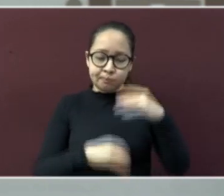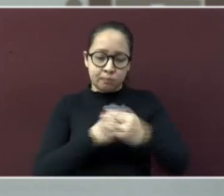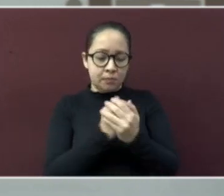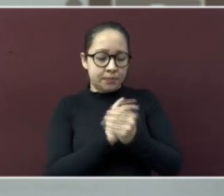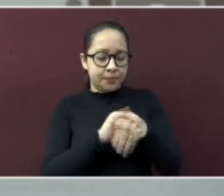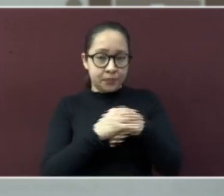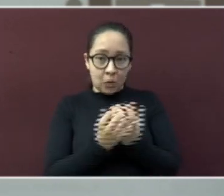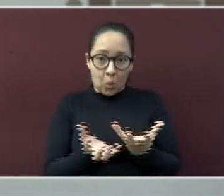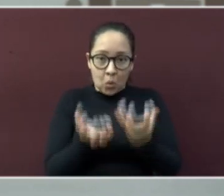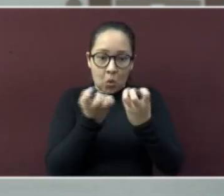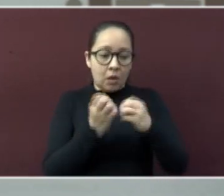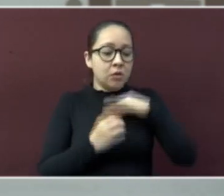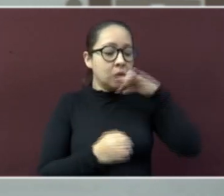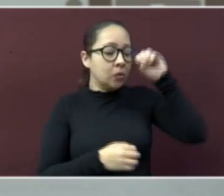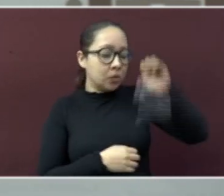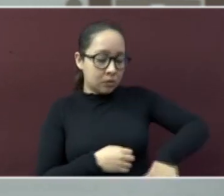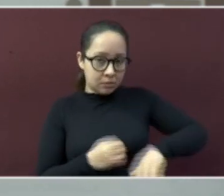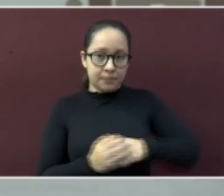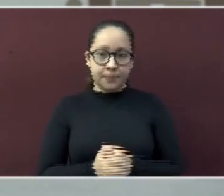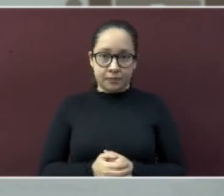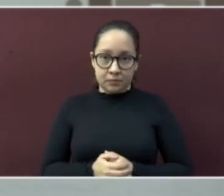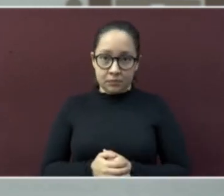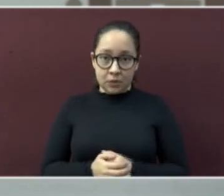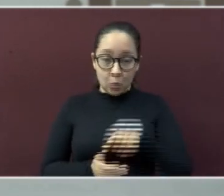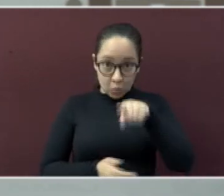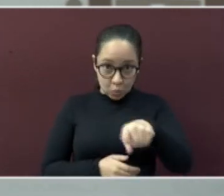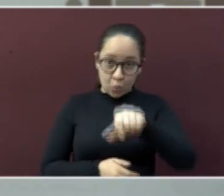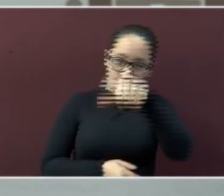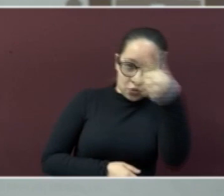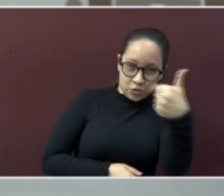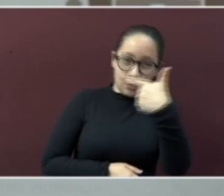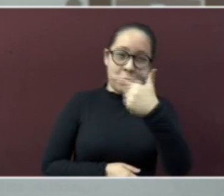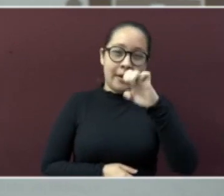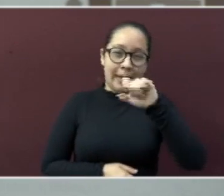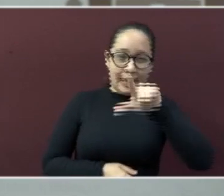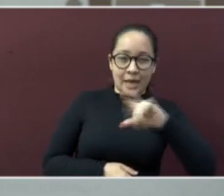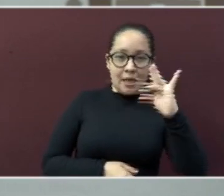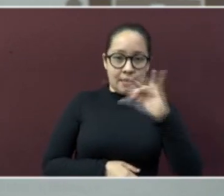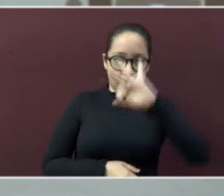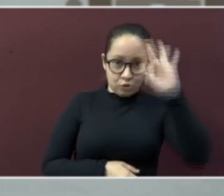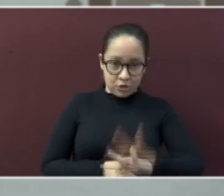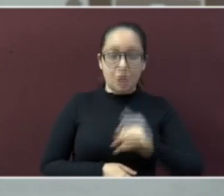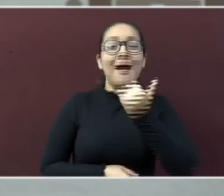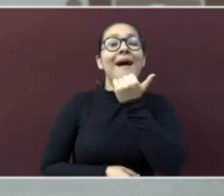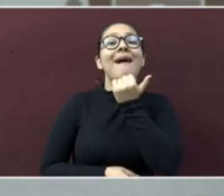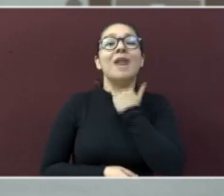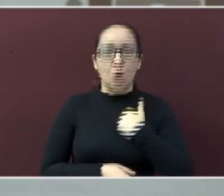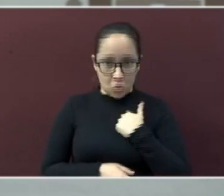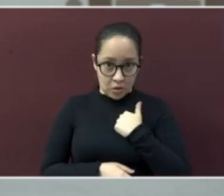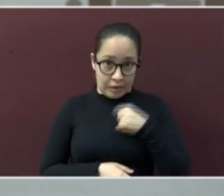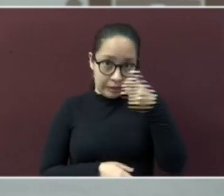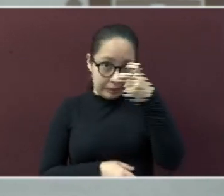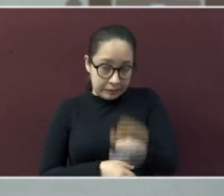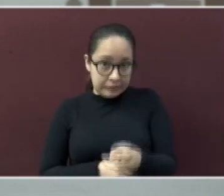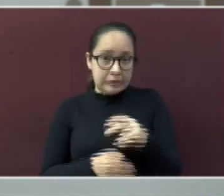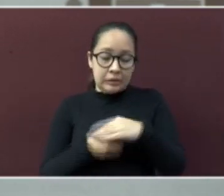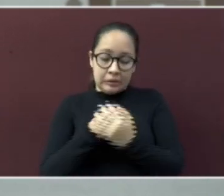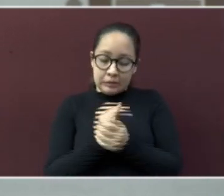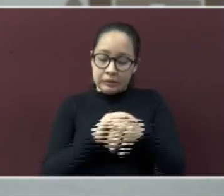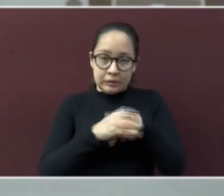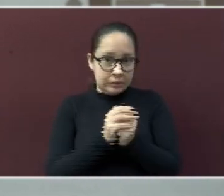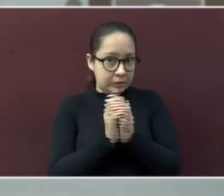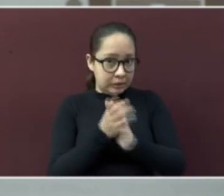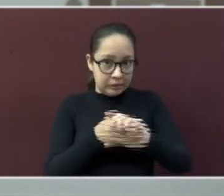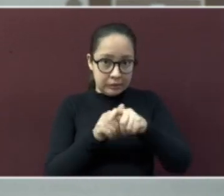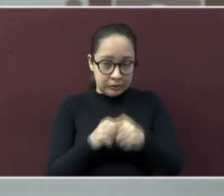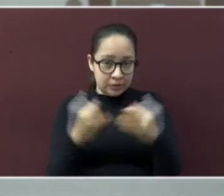tíralo en el bote de la basura al utilizar alcohol gel este deberá ser al 70% y algo muy importante su aplicación